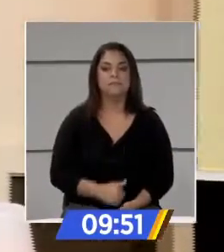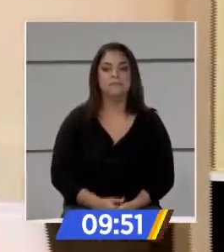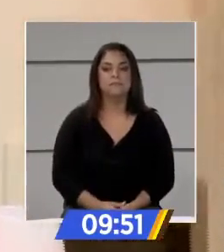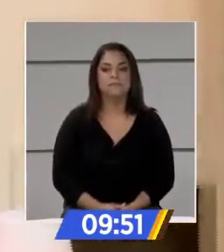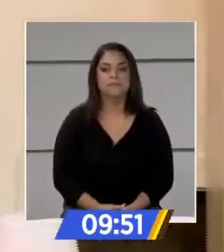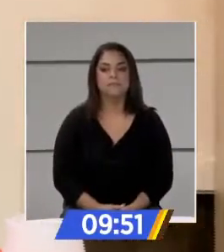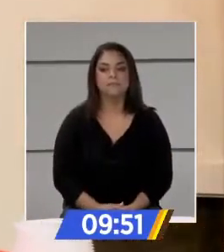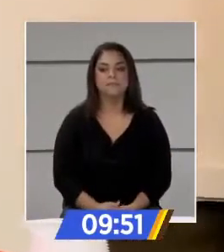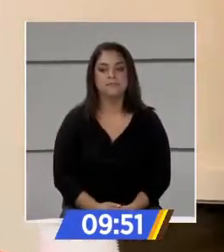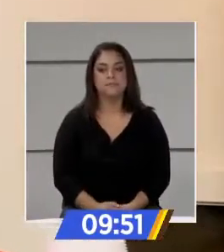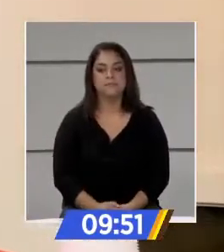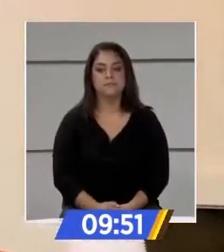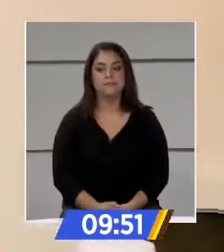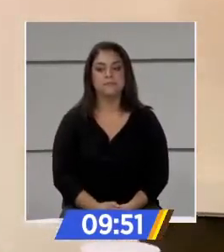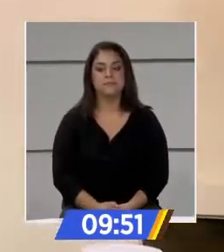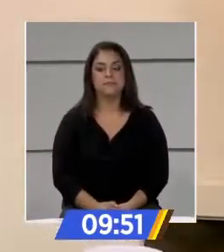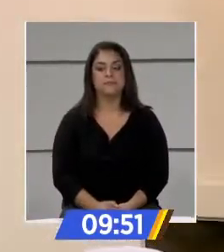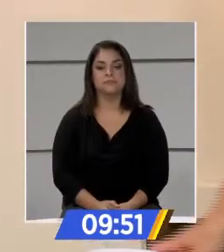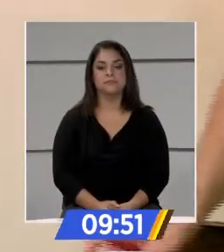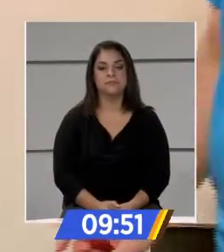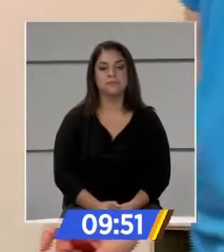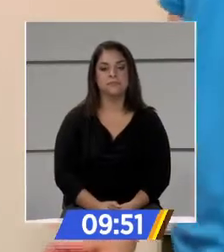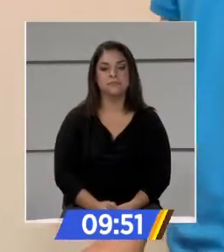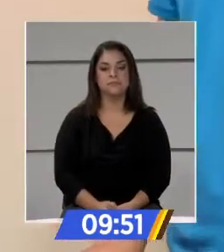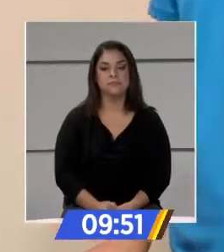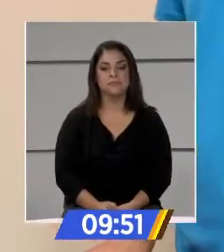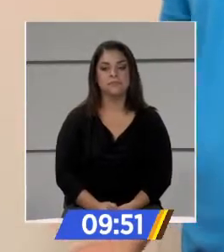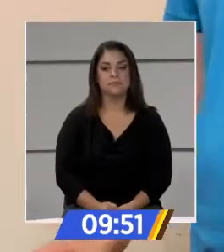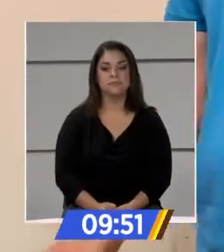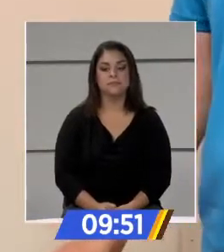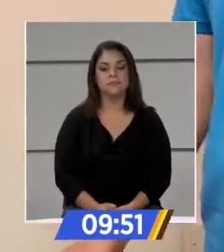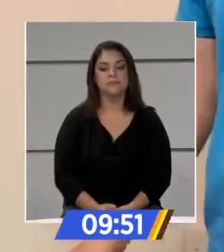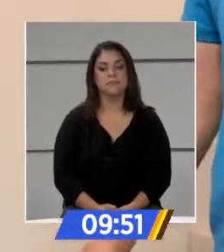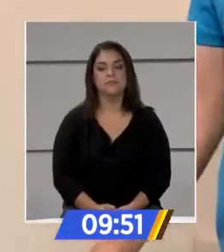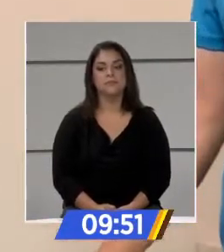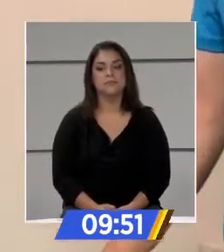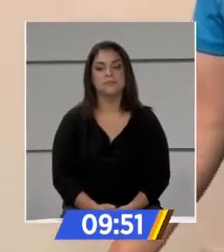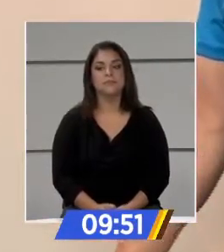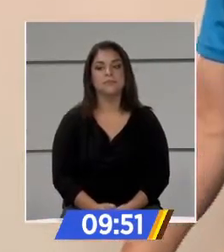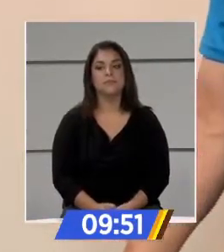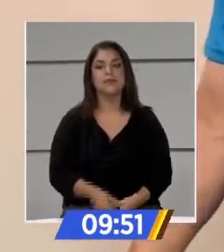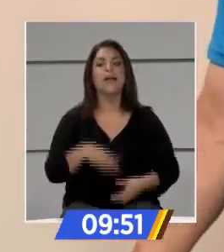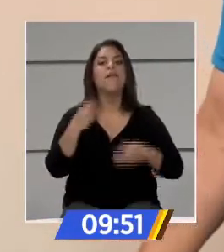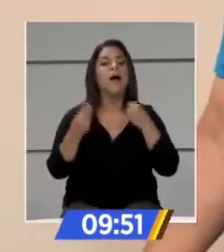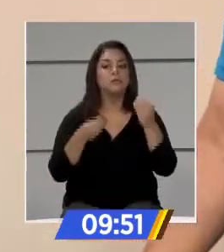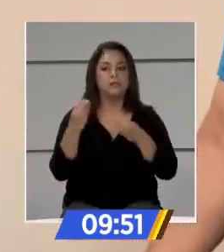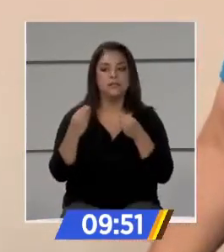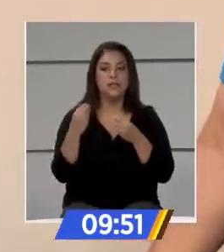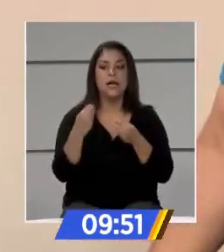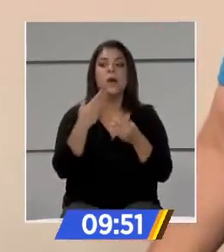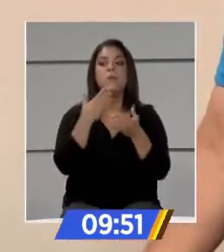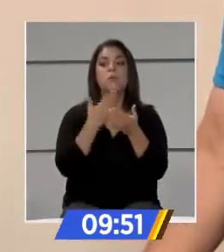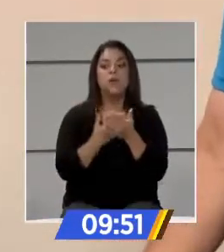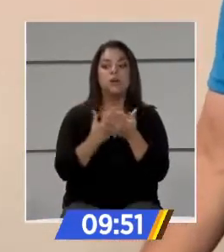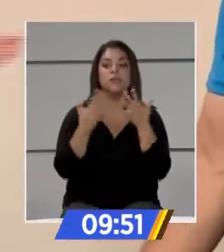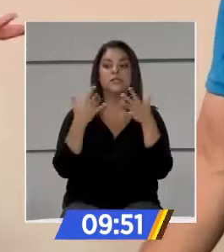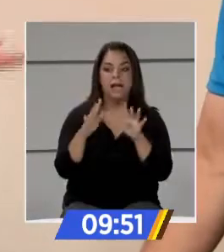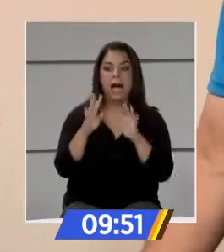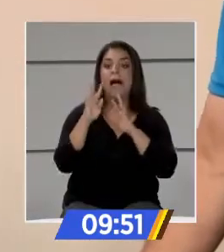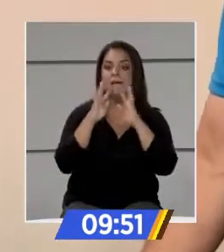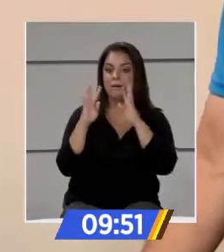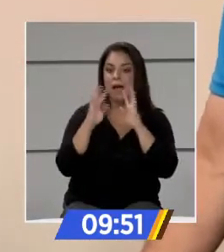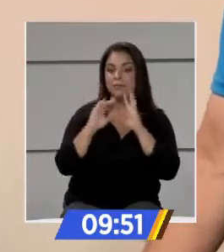ahí? Ajá. Ok. Ok. ¿Qué es lo que vamos a hacer? Bueno, estuvimos hablando también un poco durante